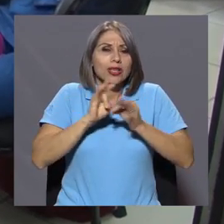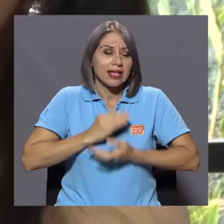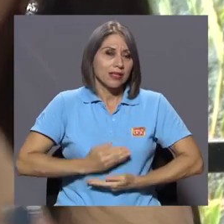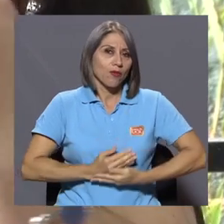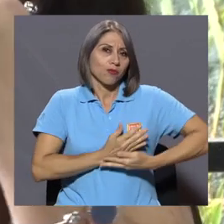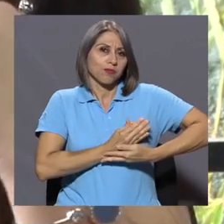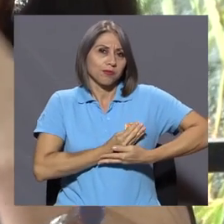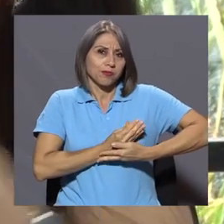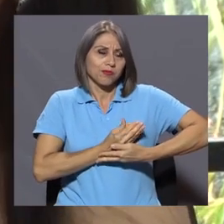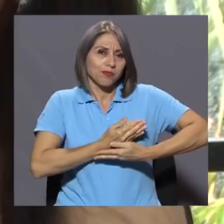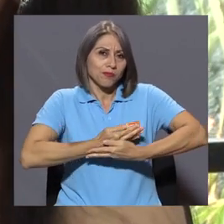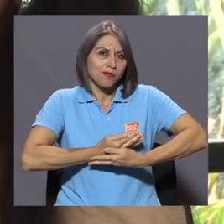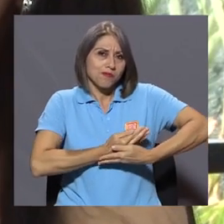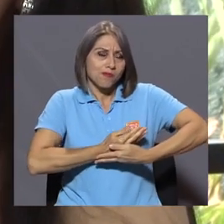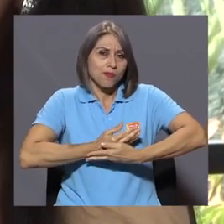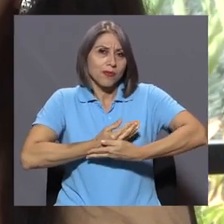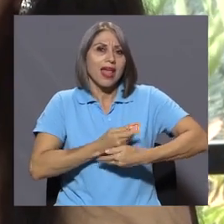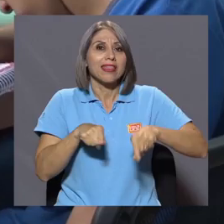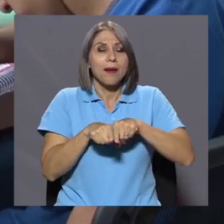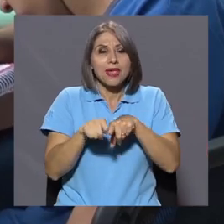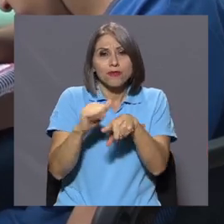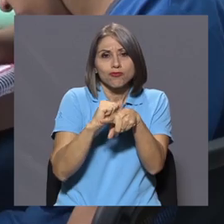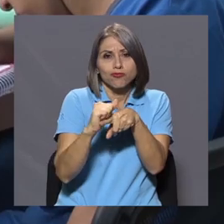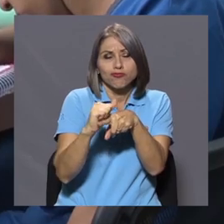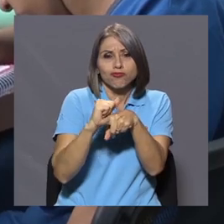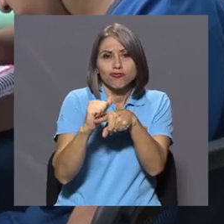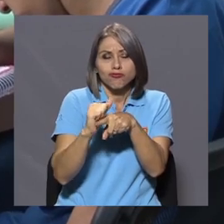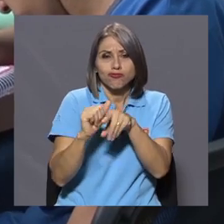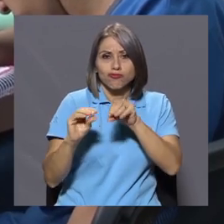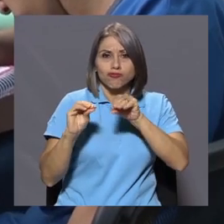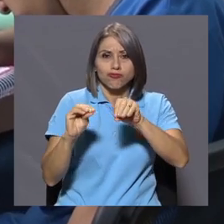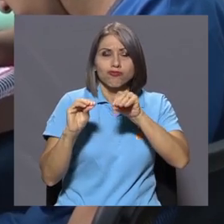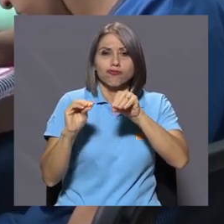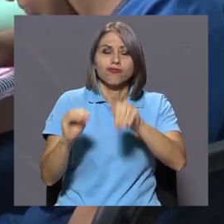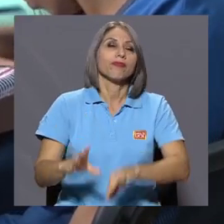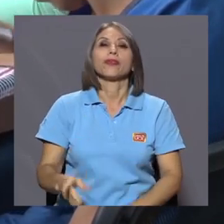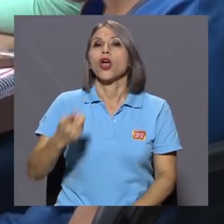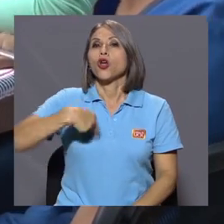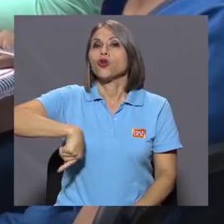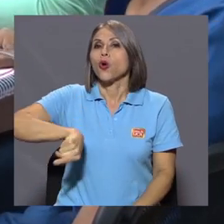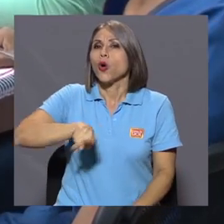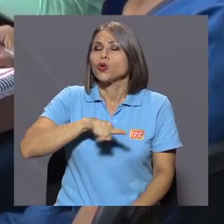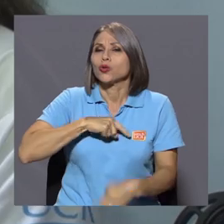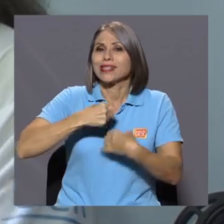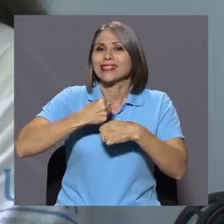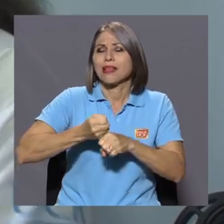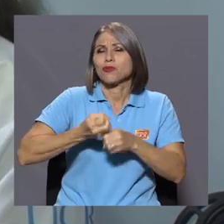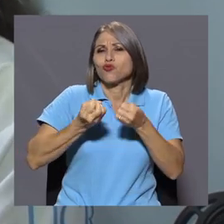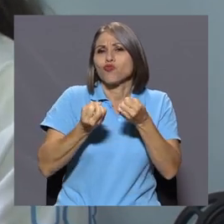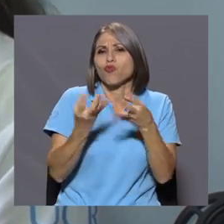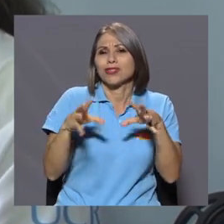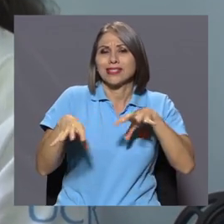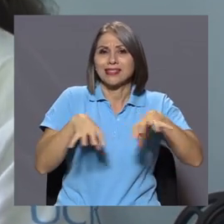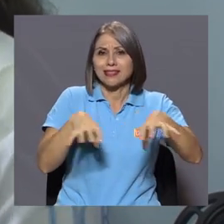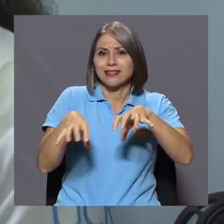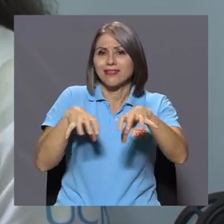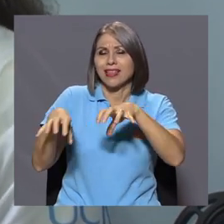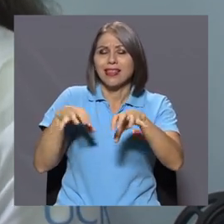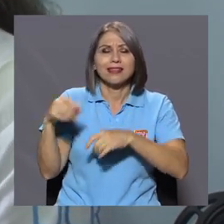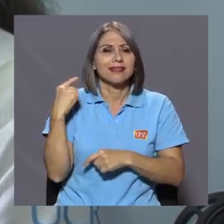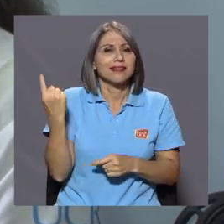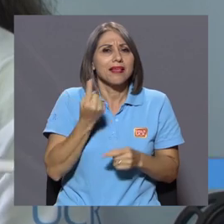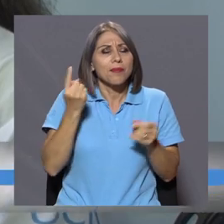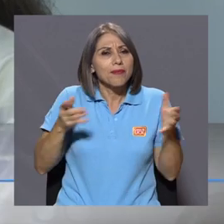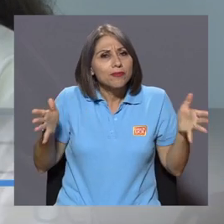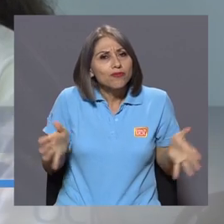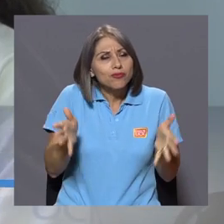materna y brindar la capacitación correspondiente. Nosotros realizamos muchas actividades siempre fomentando